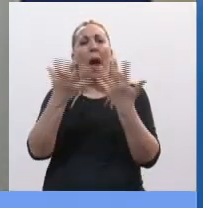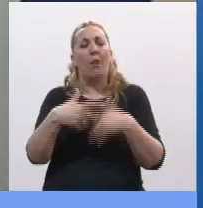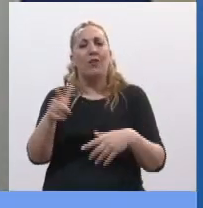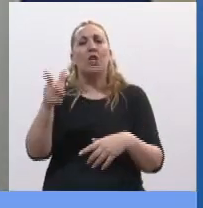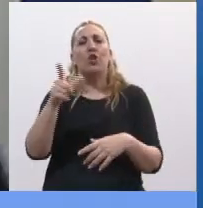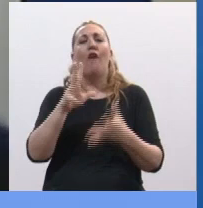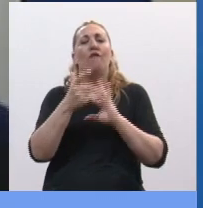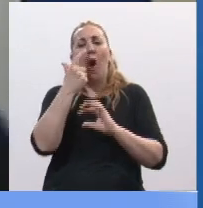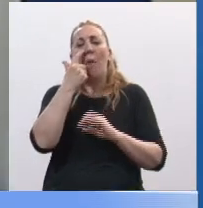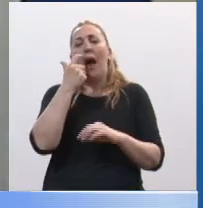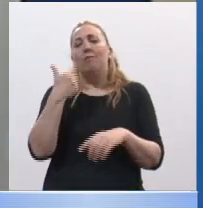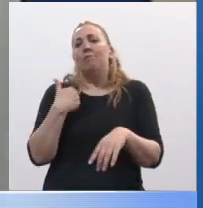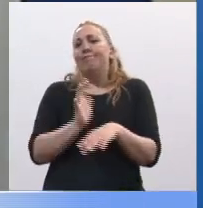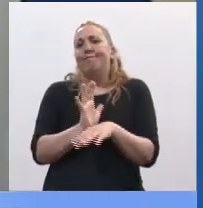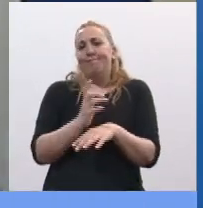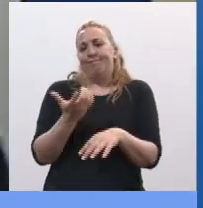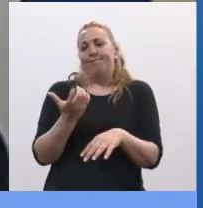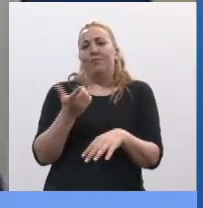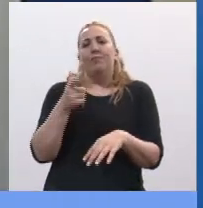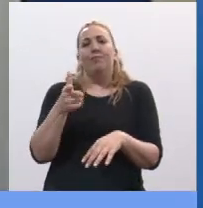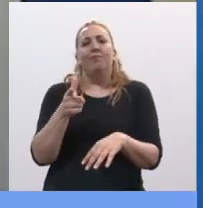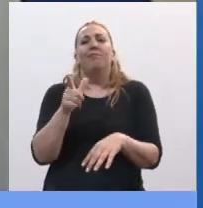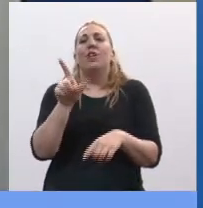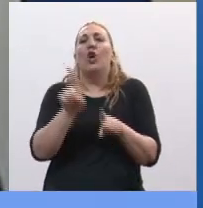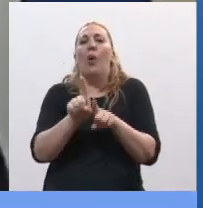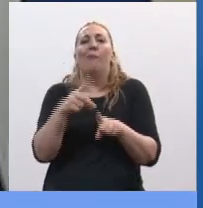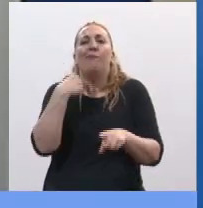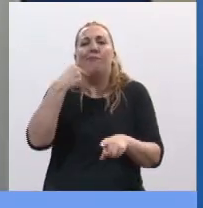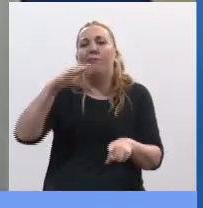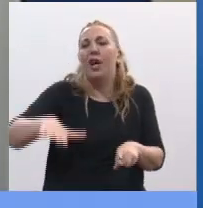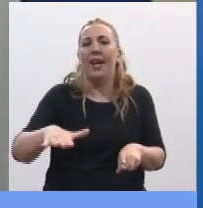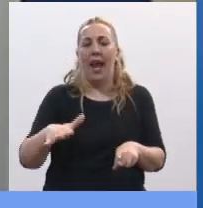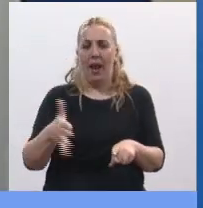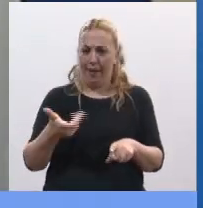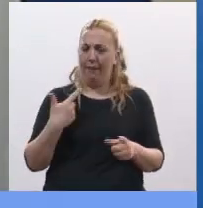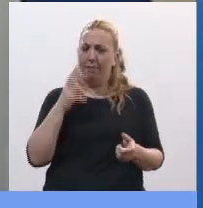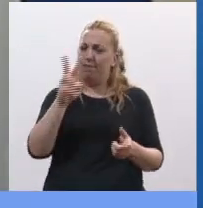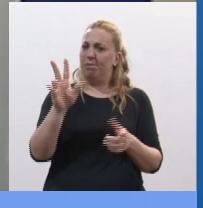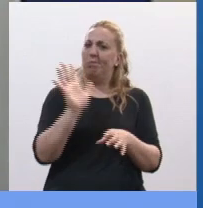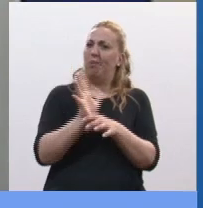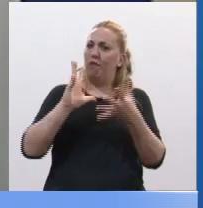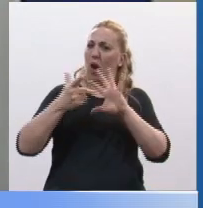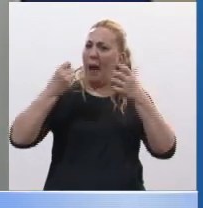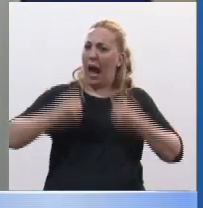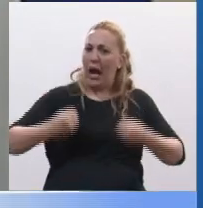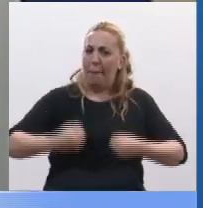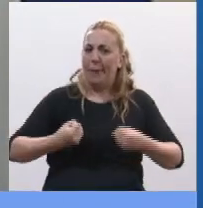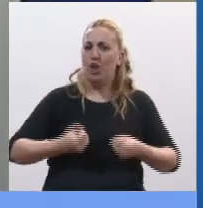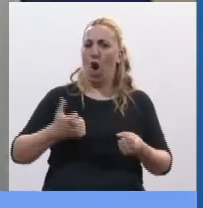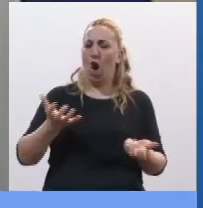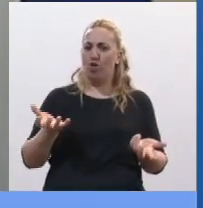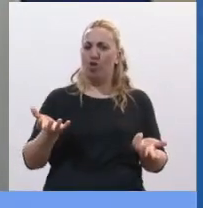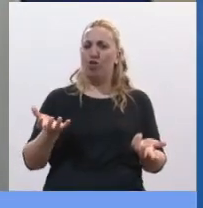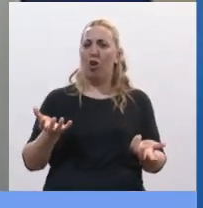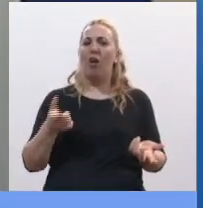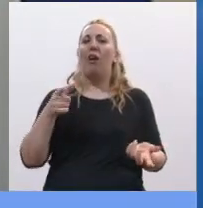hacer afirmaciones que yo no quiero ser despectivo, pero son de un infantilismo alarmante, caprichoso. Esta